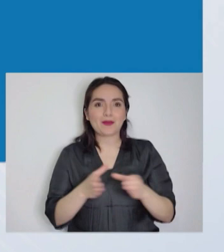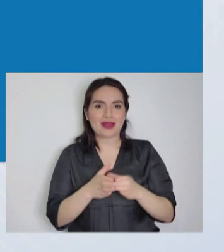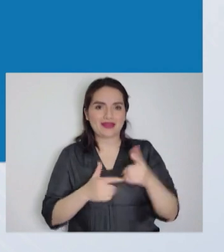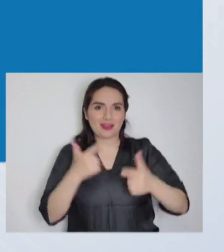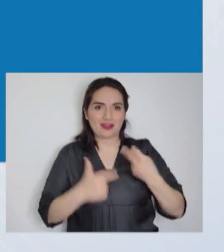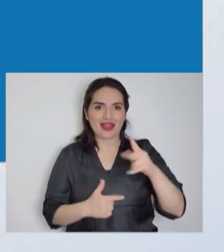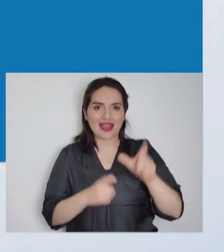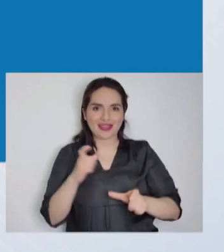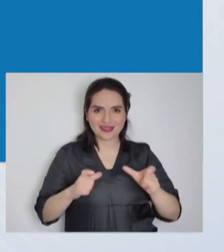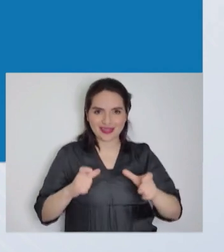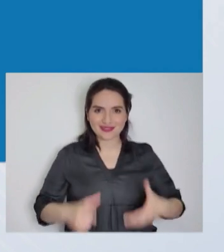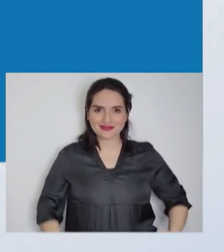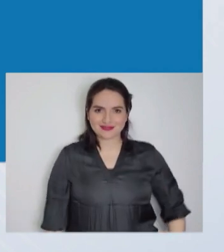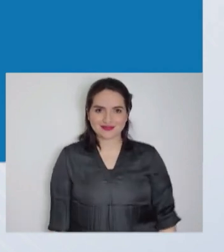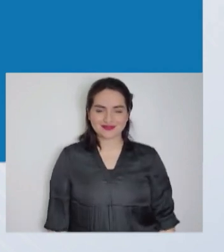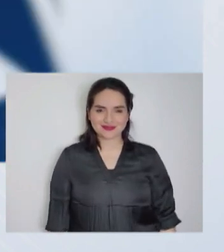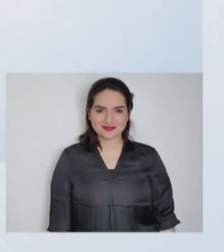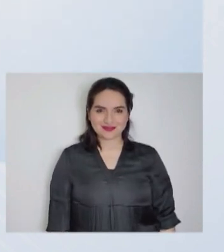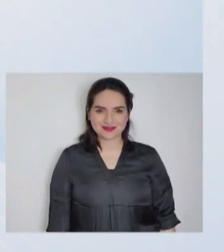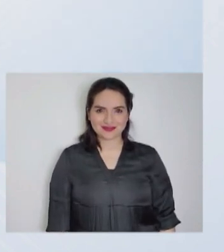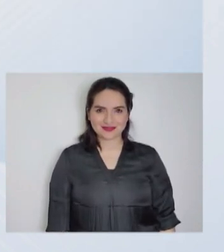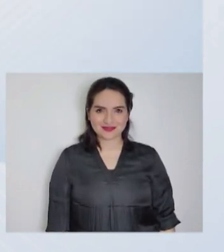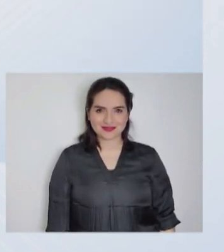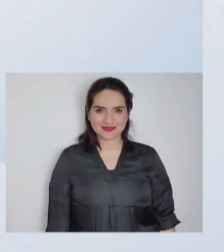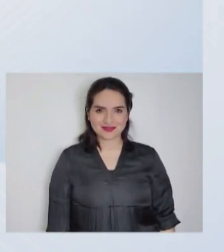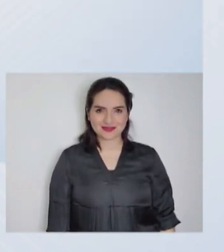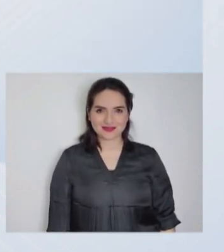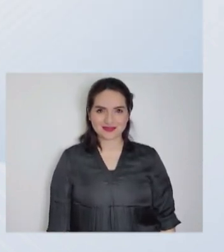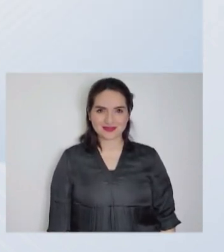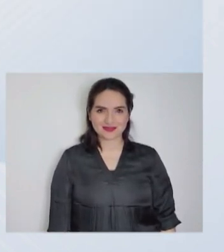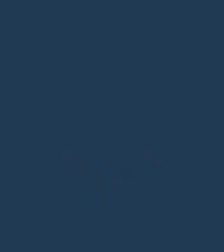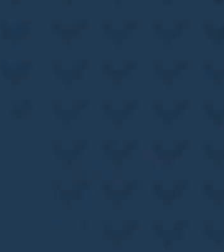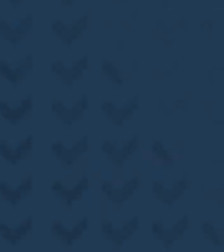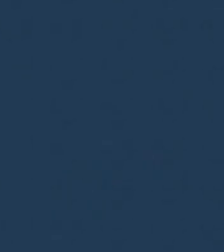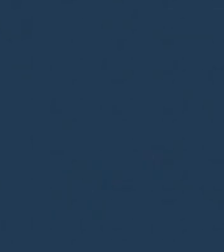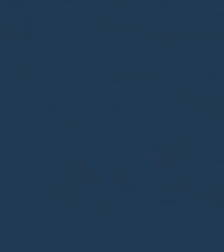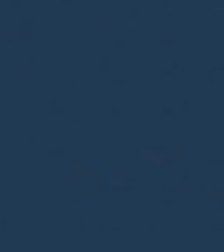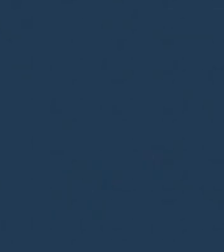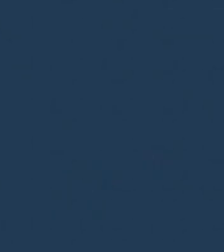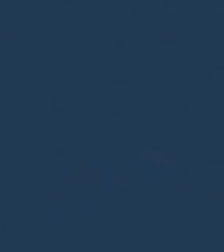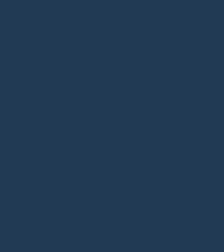inteligente, vota Parisi, vota la lista del partido de la gente.